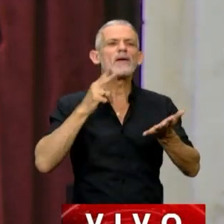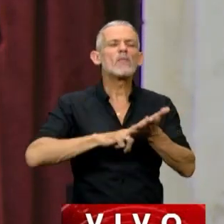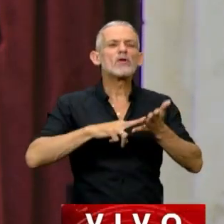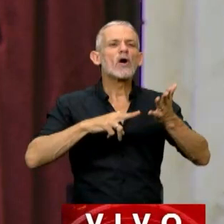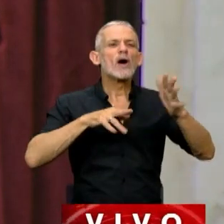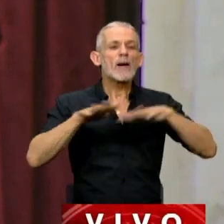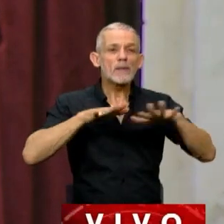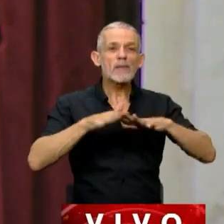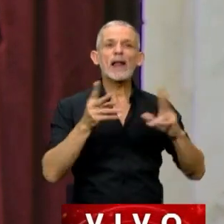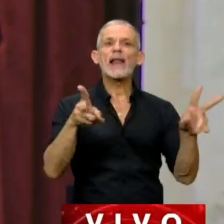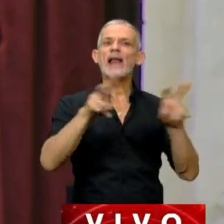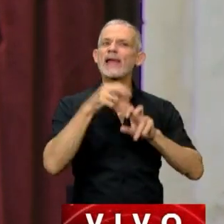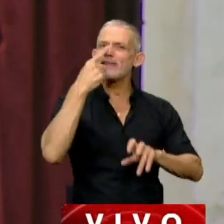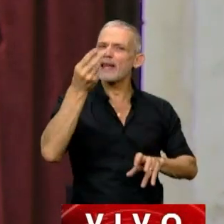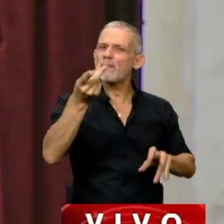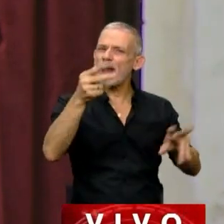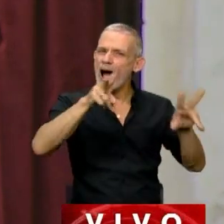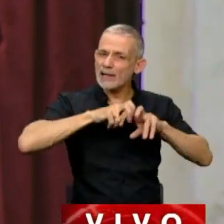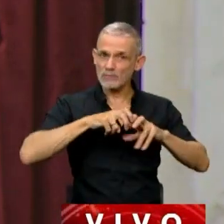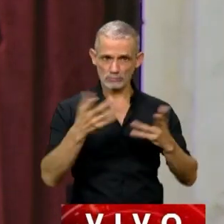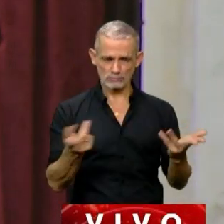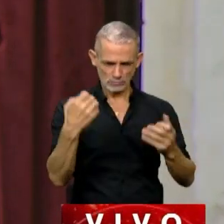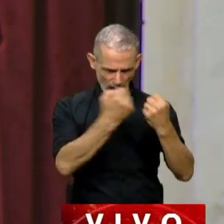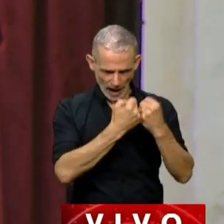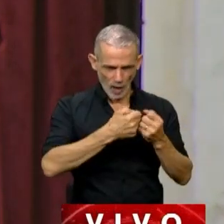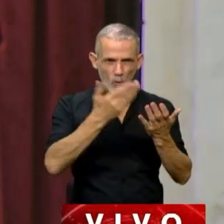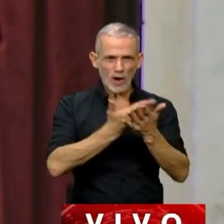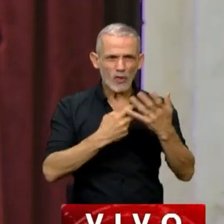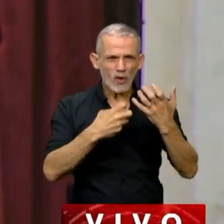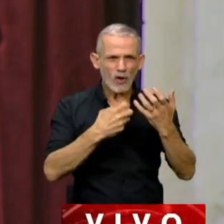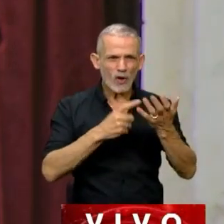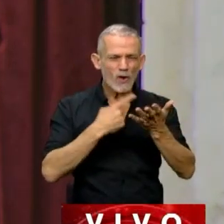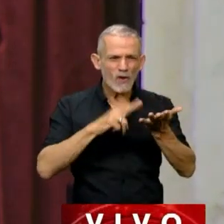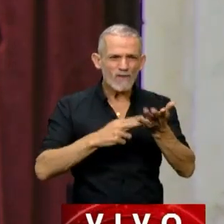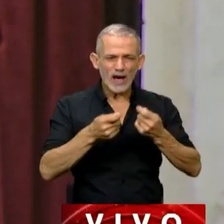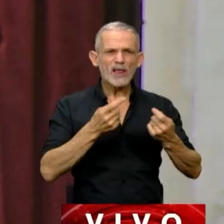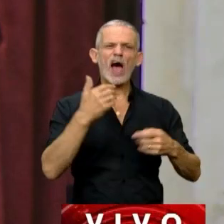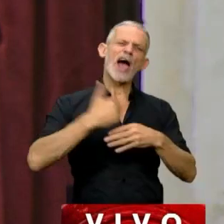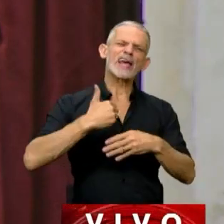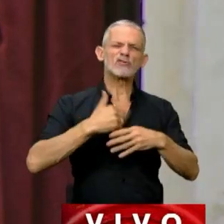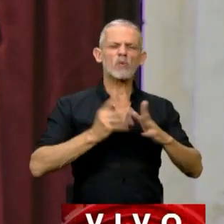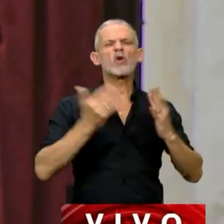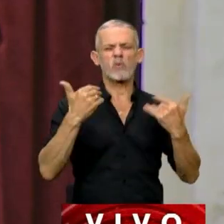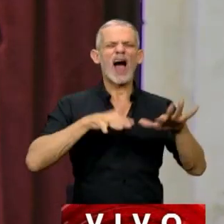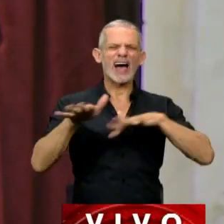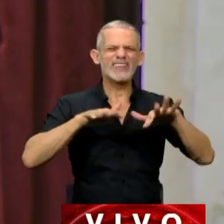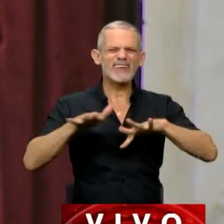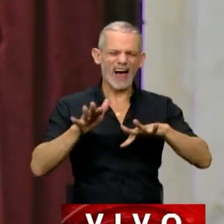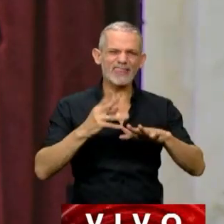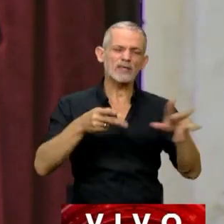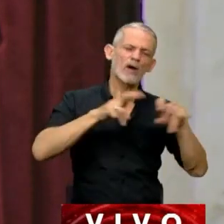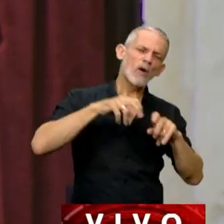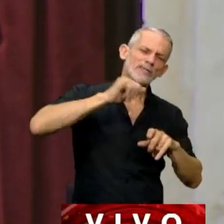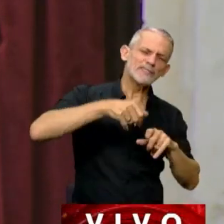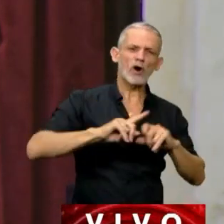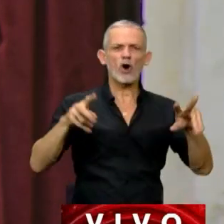actividades lucrativas. Y sin embargo, este consenso fiscal plantea que ingresos brutos puede alcanzar actividades lucrativas o